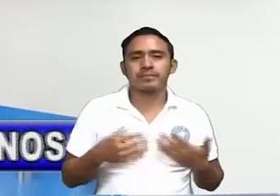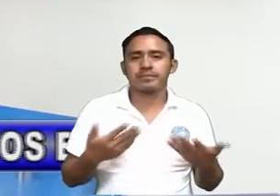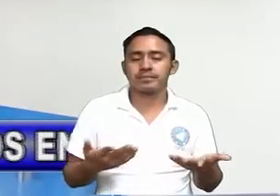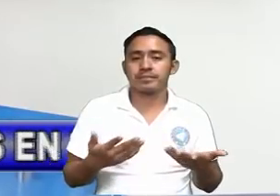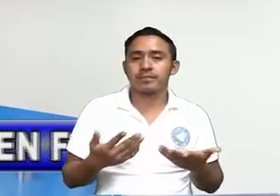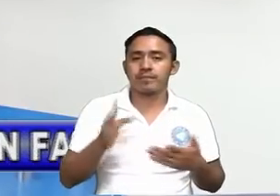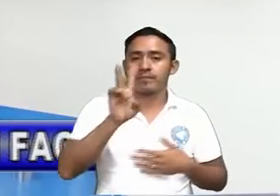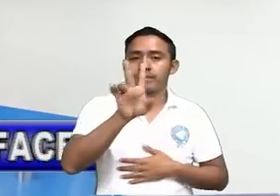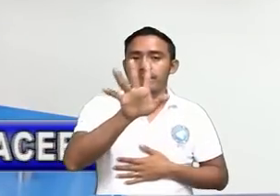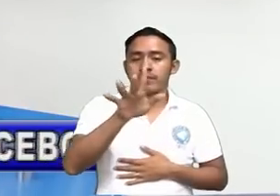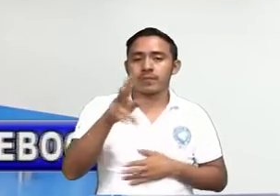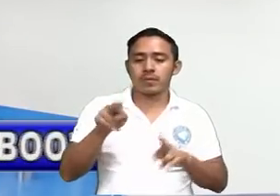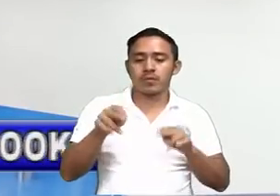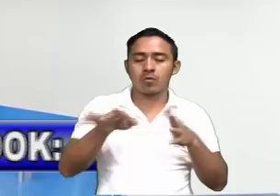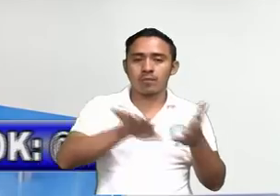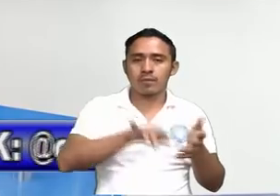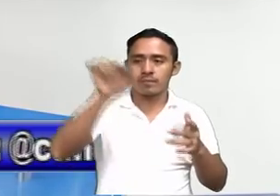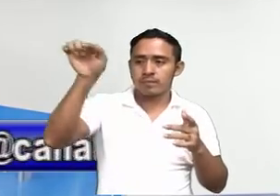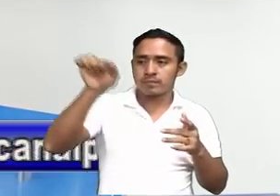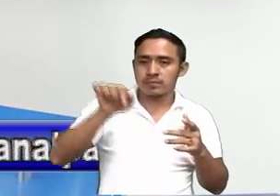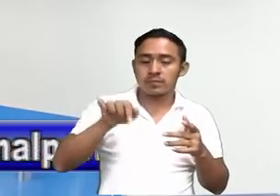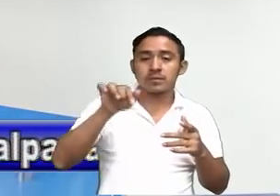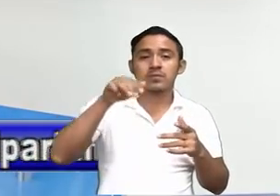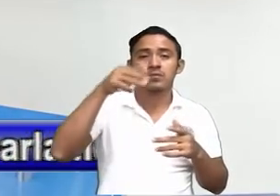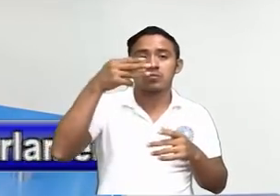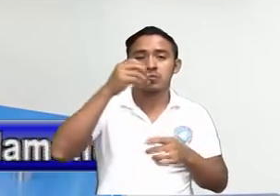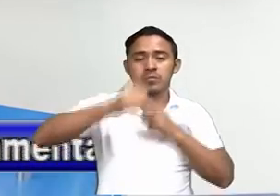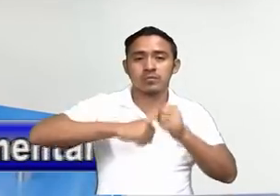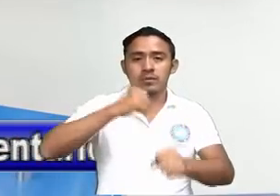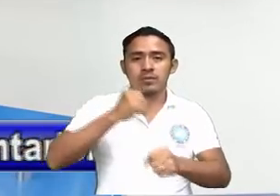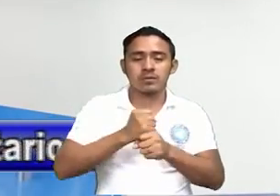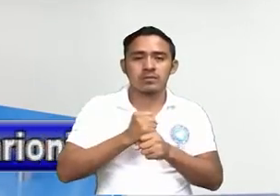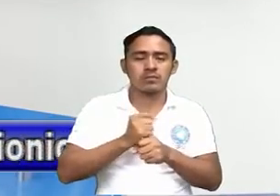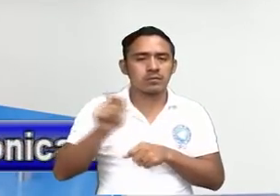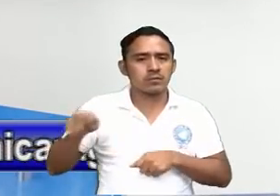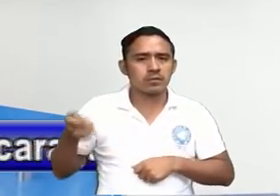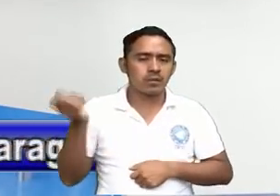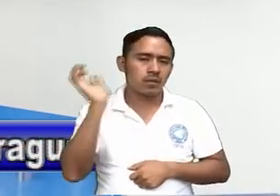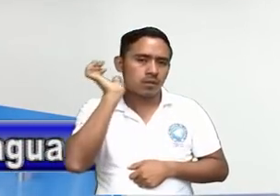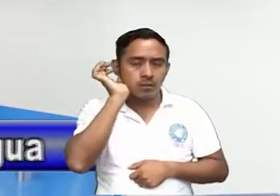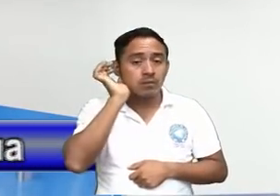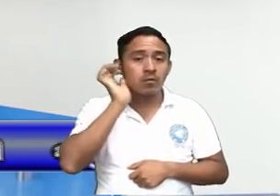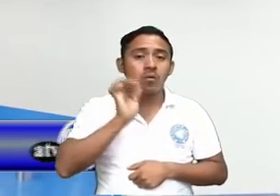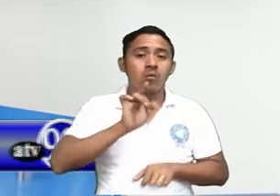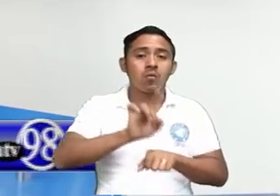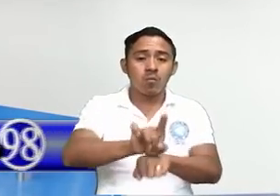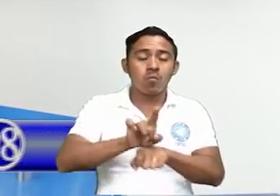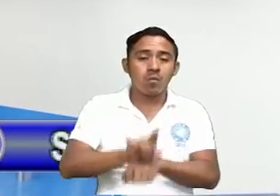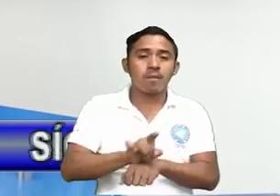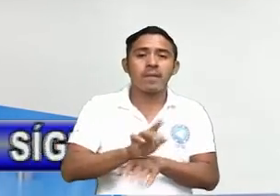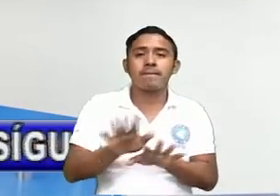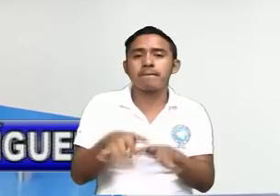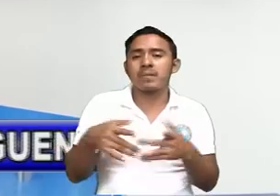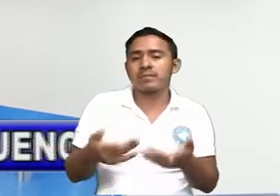El 25 de noviembre arriba a su noveno aniversario la radio Roberto Güemes, la cual nació con el objetivo de servir a las y los